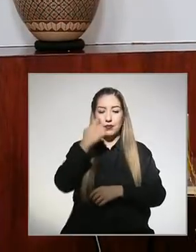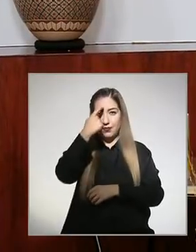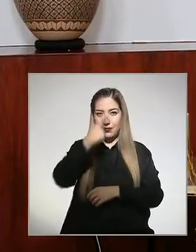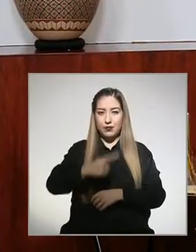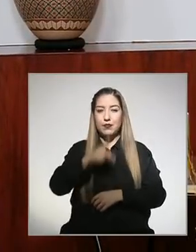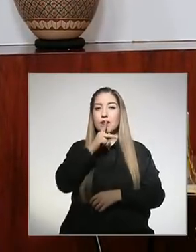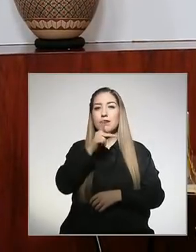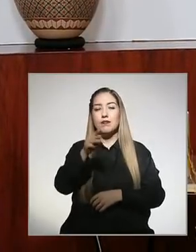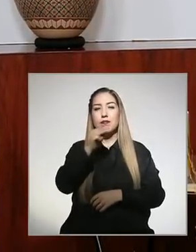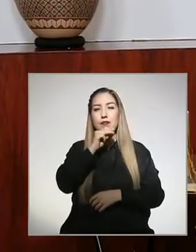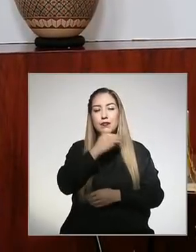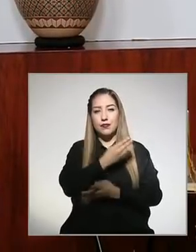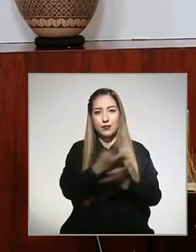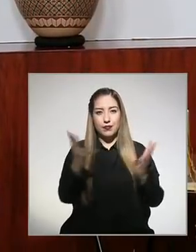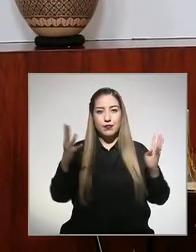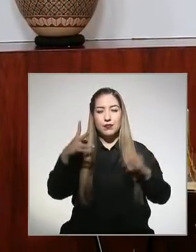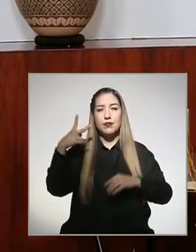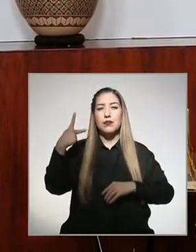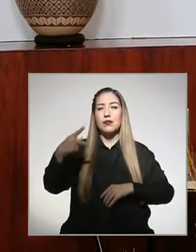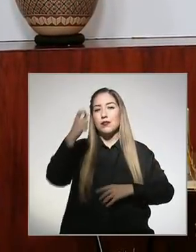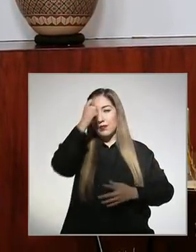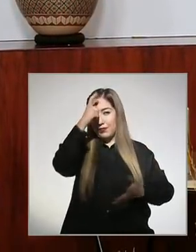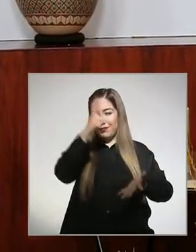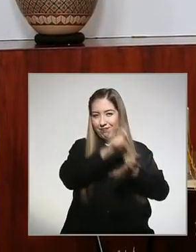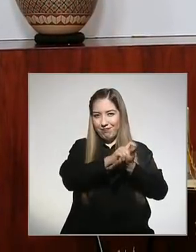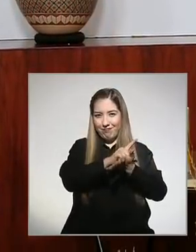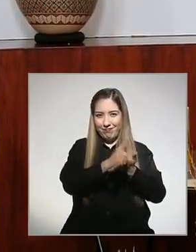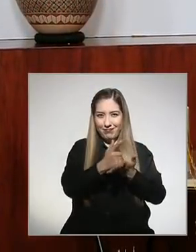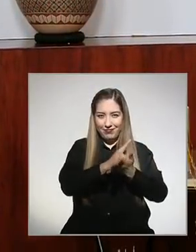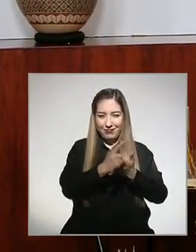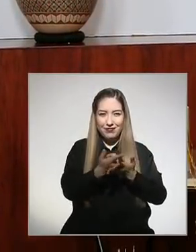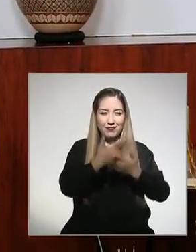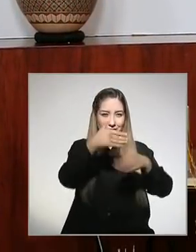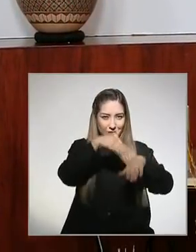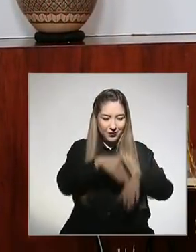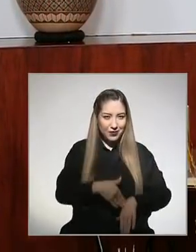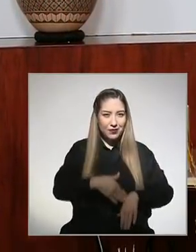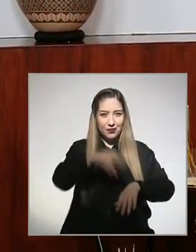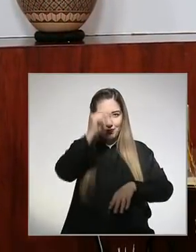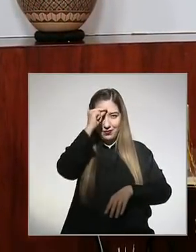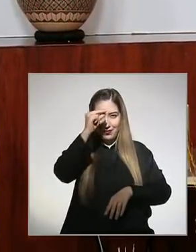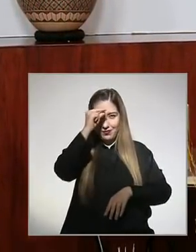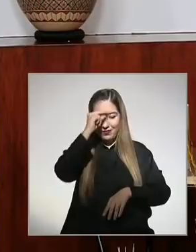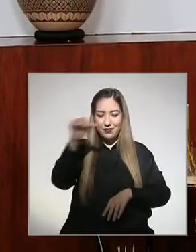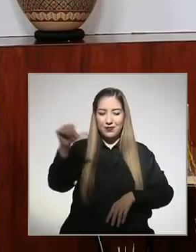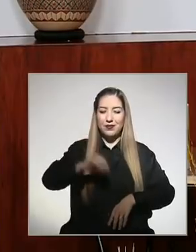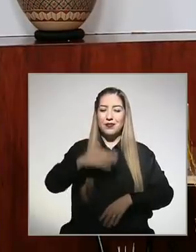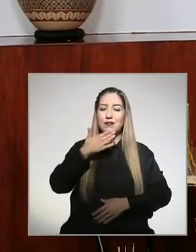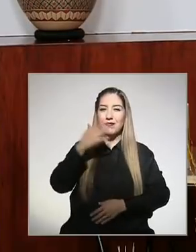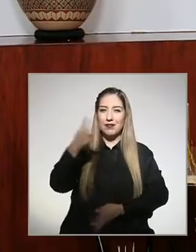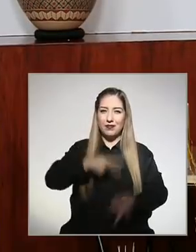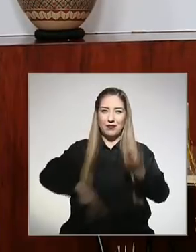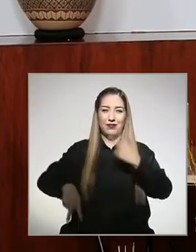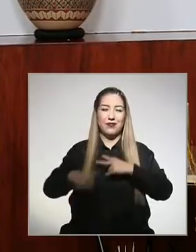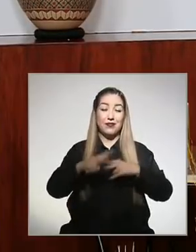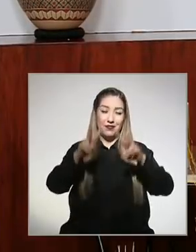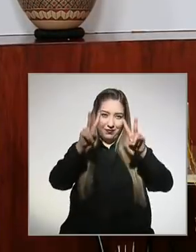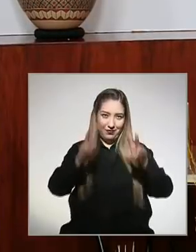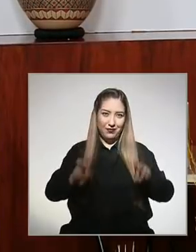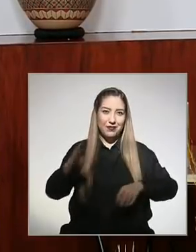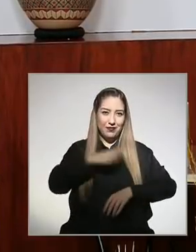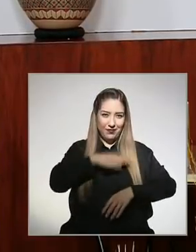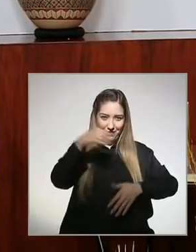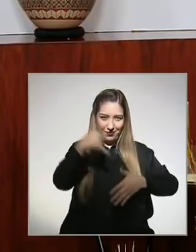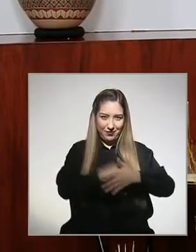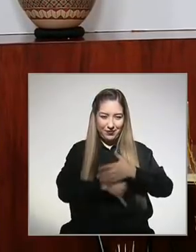libro Disciplina Inteligente. Vidal, ¿cómo estás? Qué gran tema el que tenemos hoy. Muy buen tema. Muchas gracias por la invitación y espero podamos